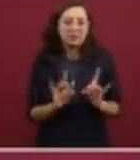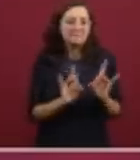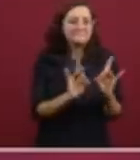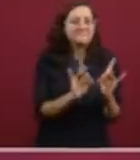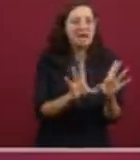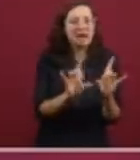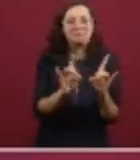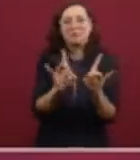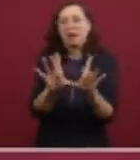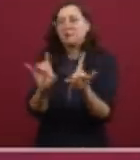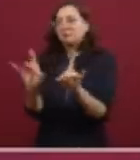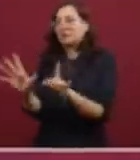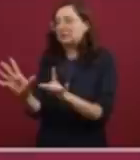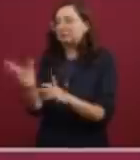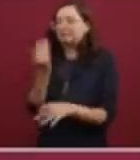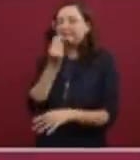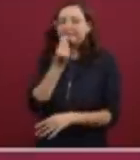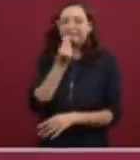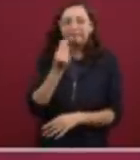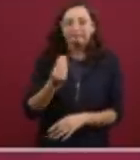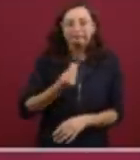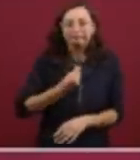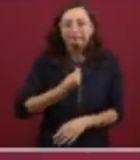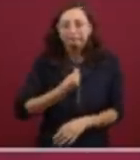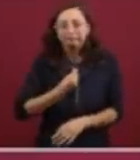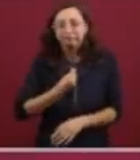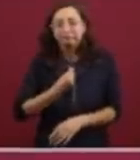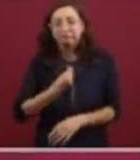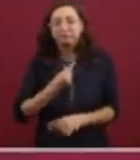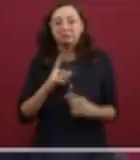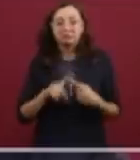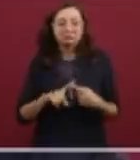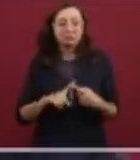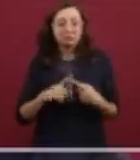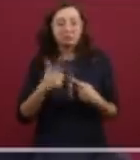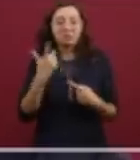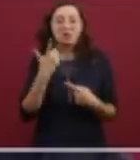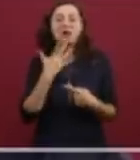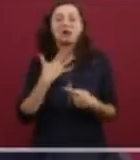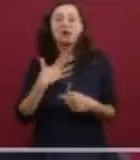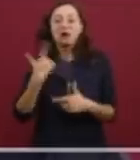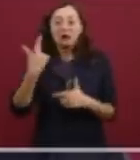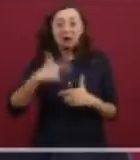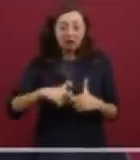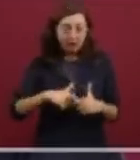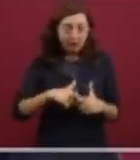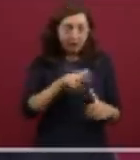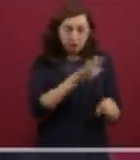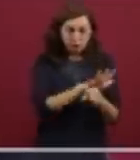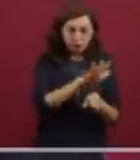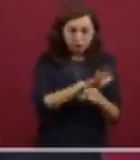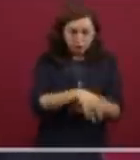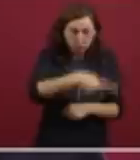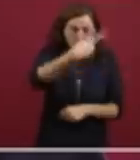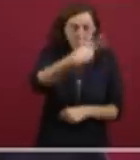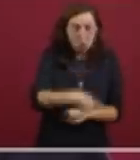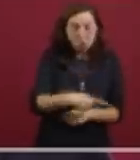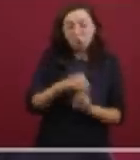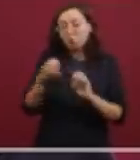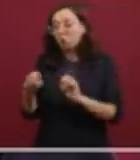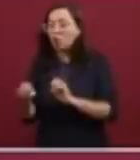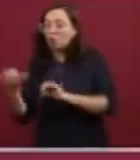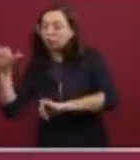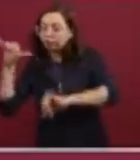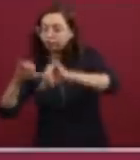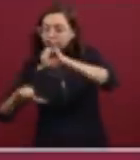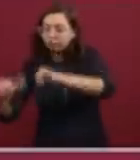inconvenientes? ¿Somos autosuficientes en gasolinas o somos autosuficientes en